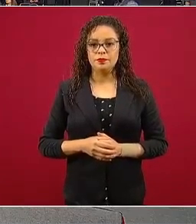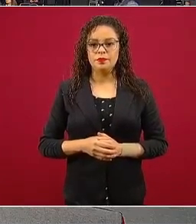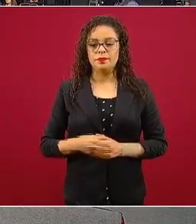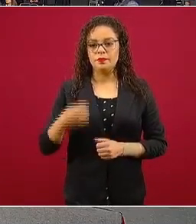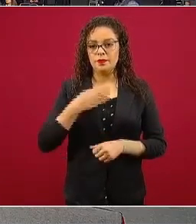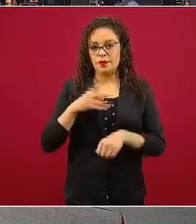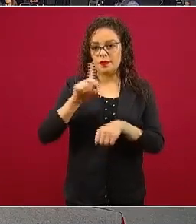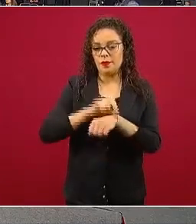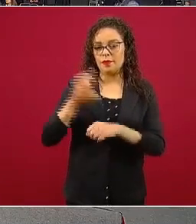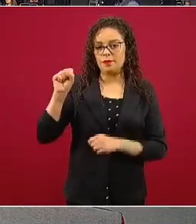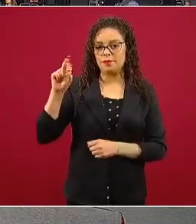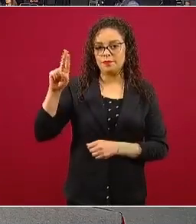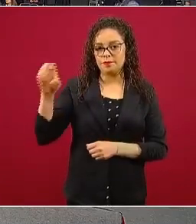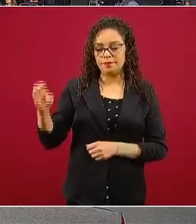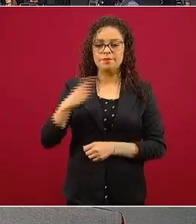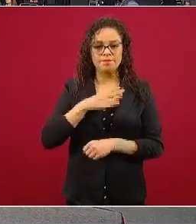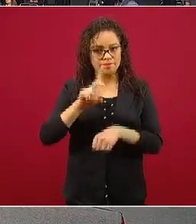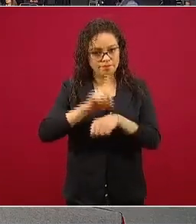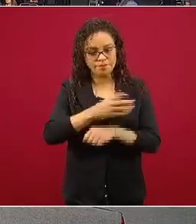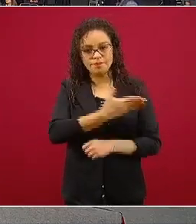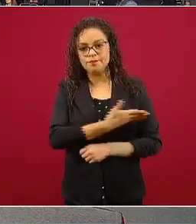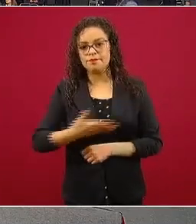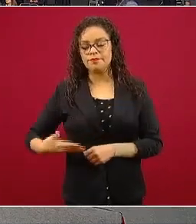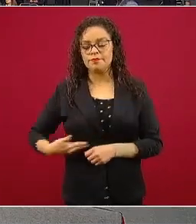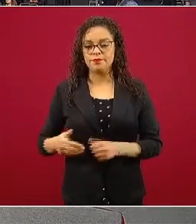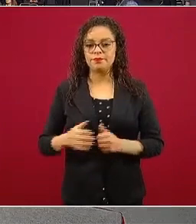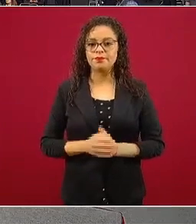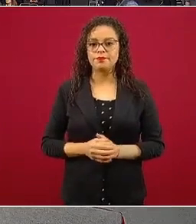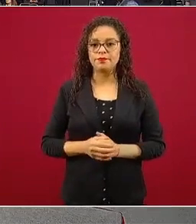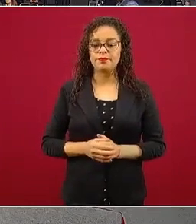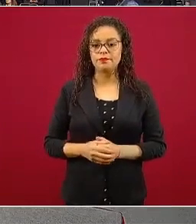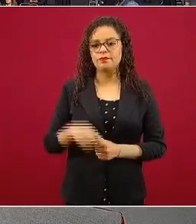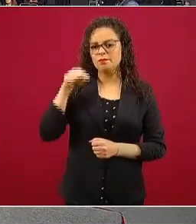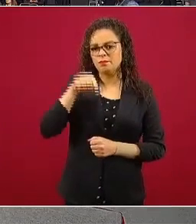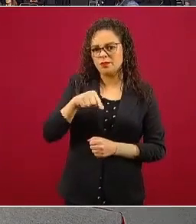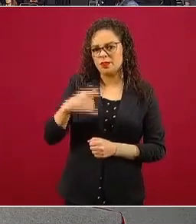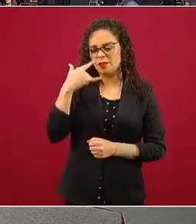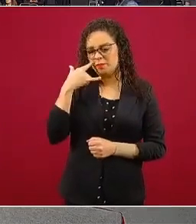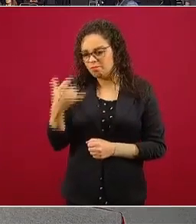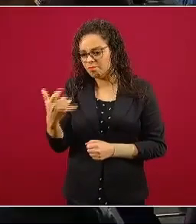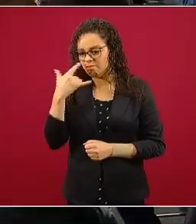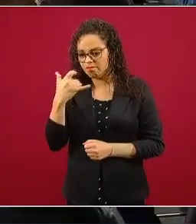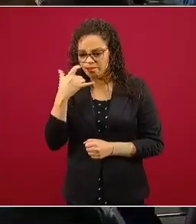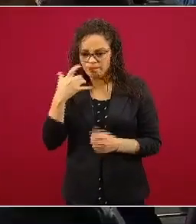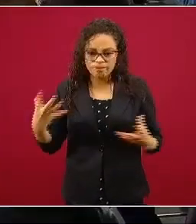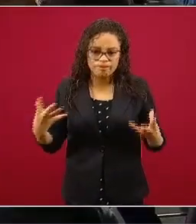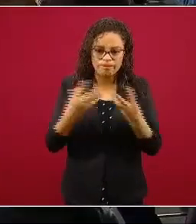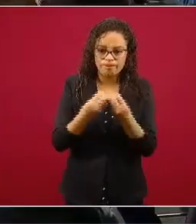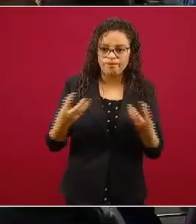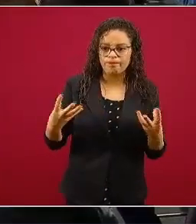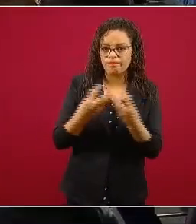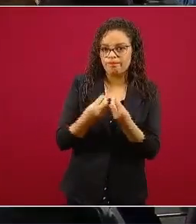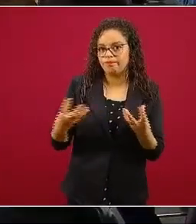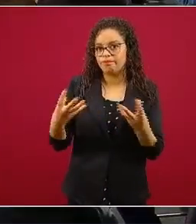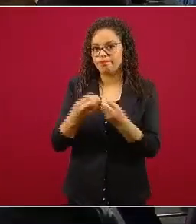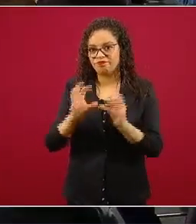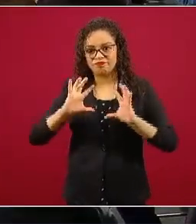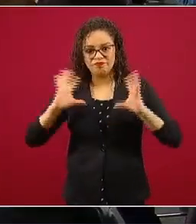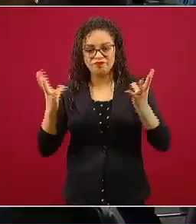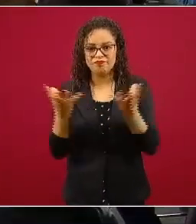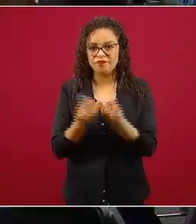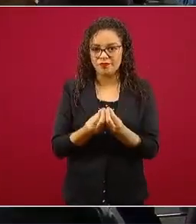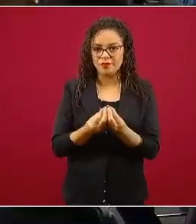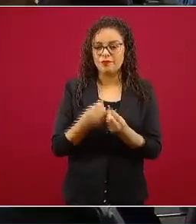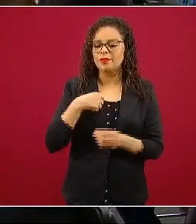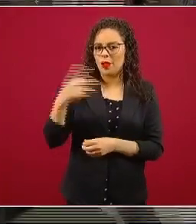Buenos días, canciller. Buenos días, presidente. Canciller, en estos esfuerzos multilaterales que se está haciendo, quería